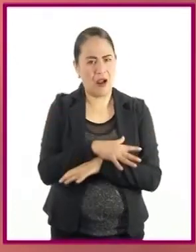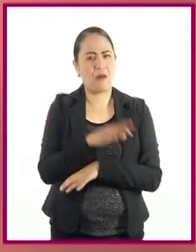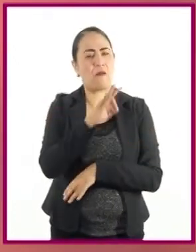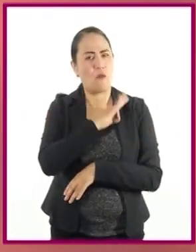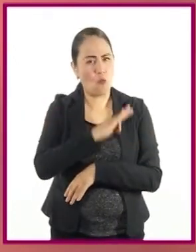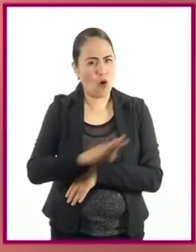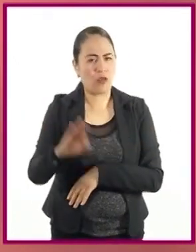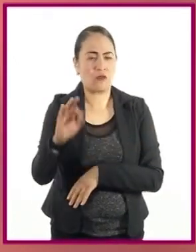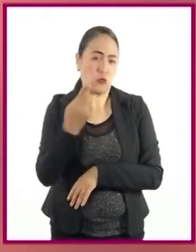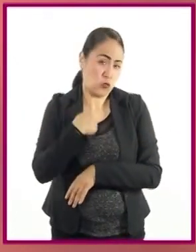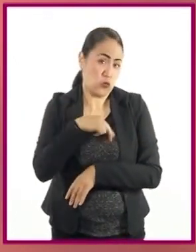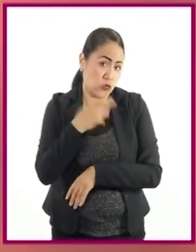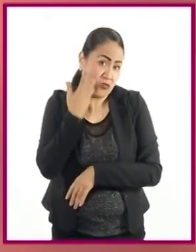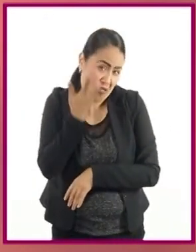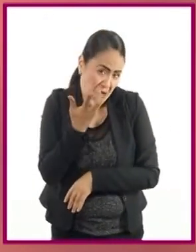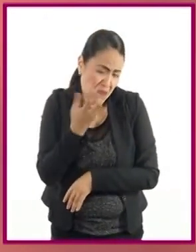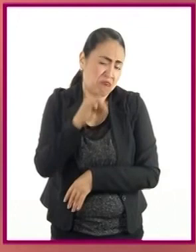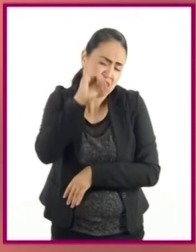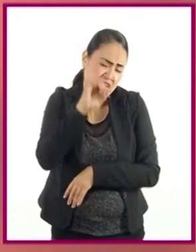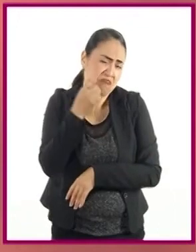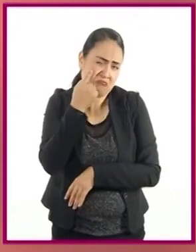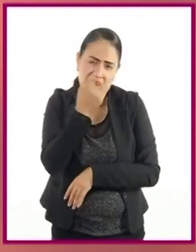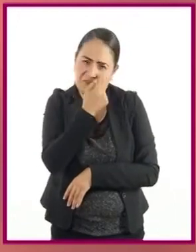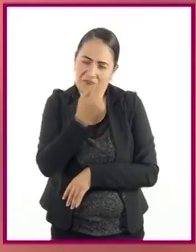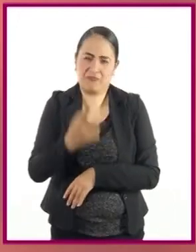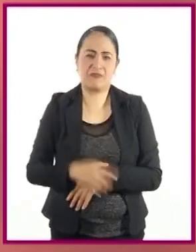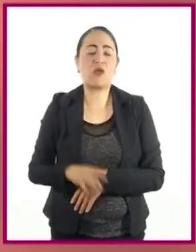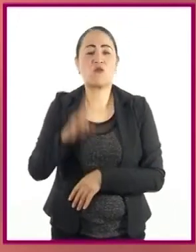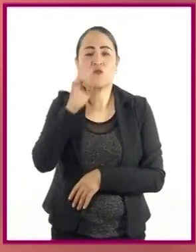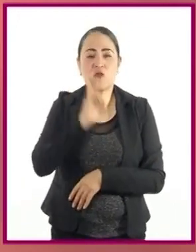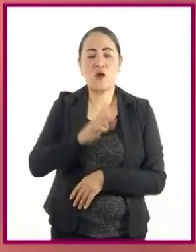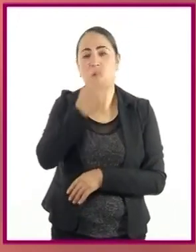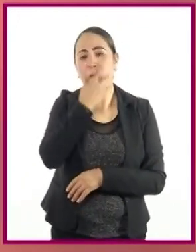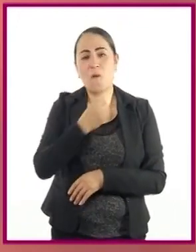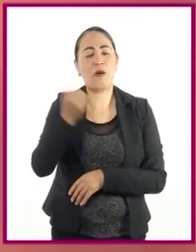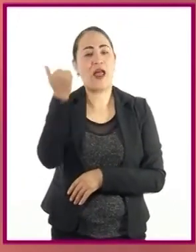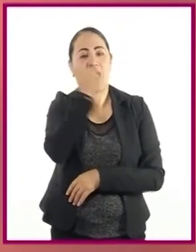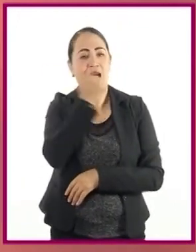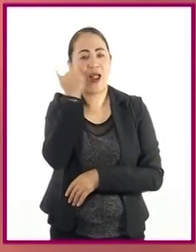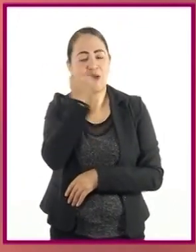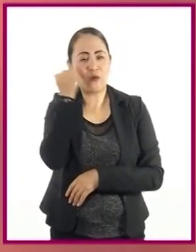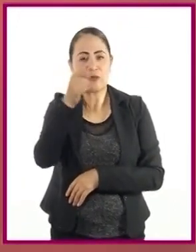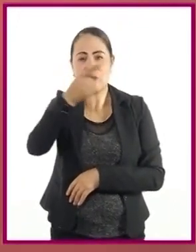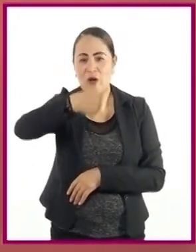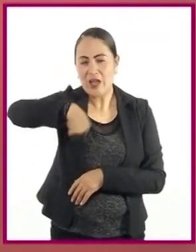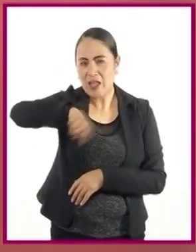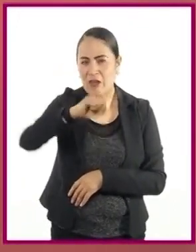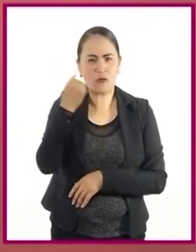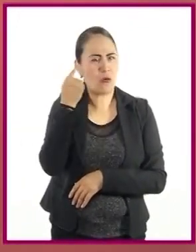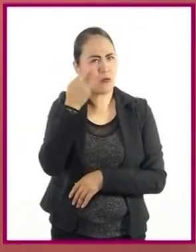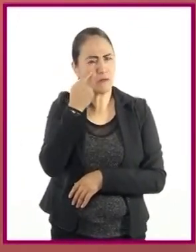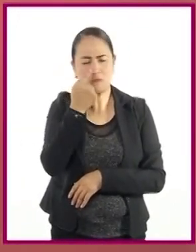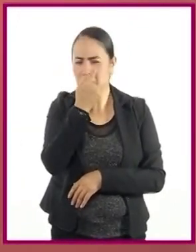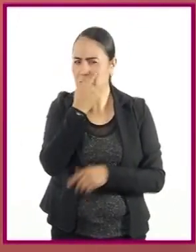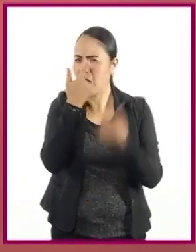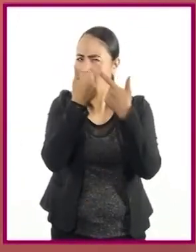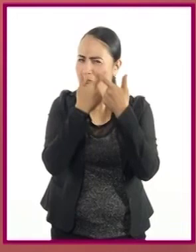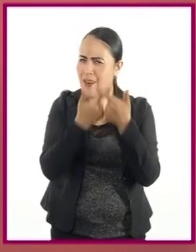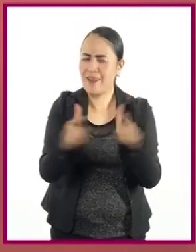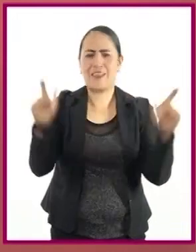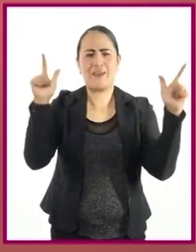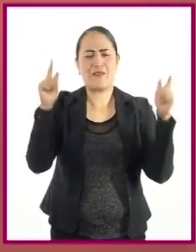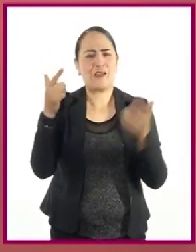lo deseamos. Las alumnas y los alumnos pueden tener la completa libertad de jugar con